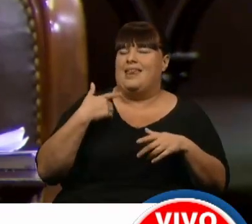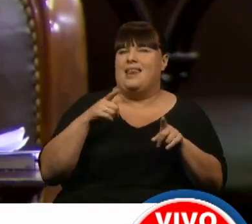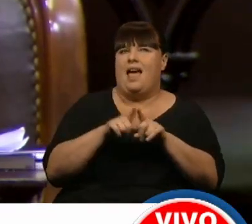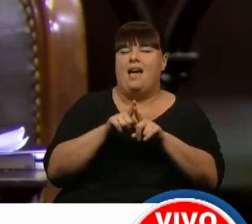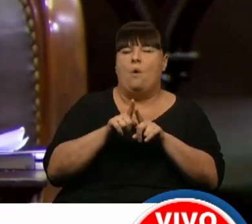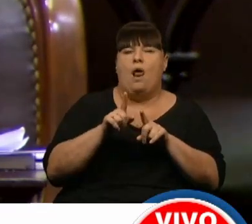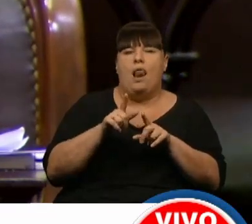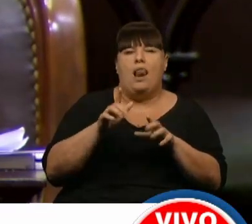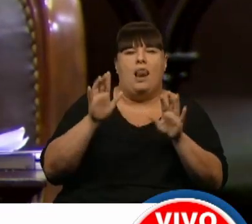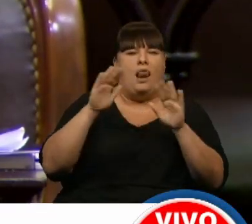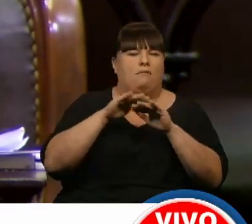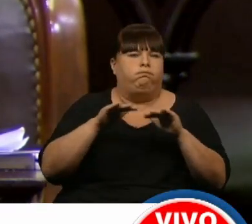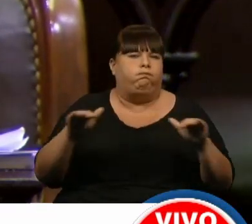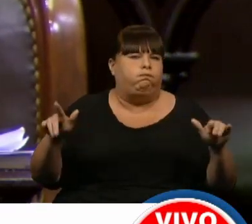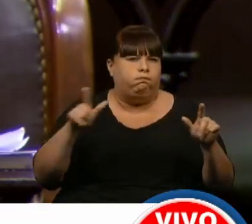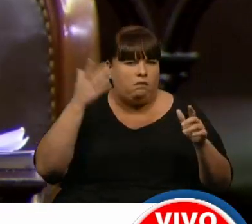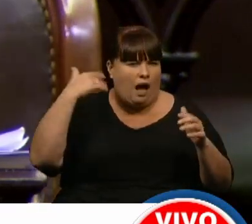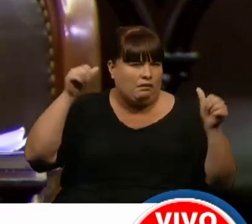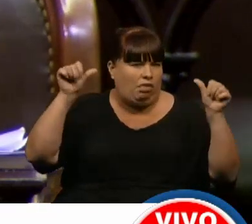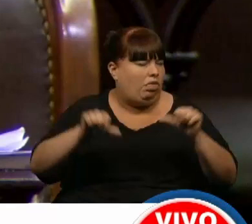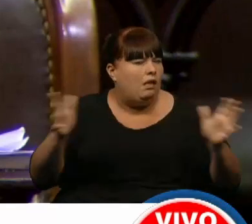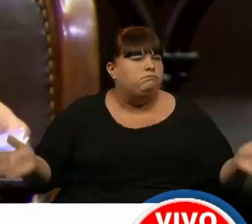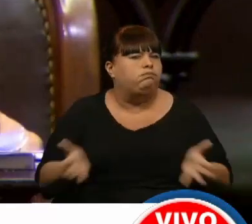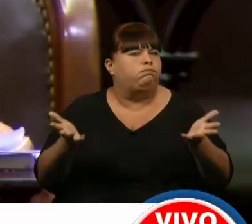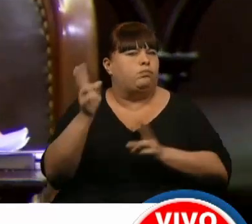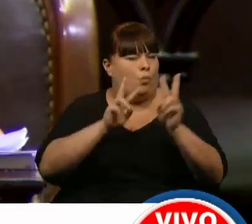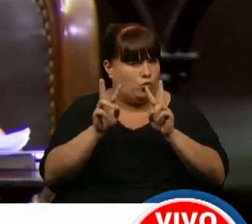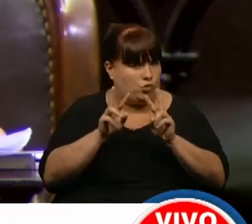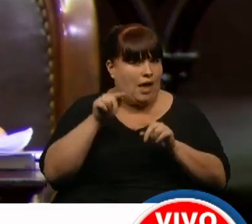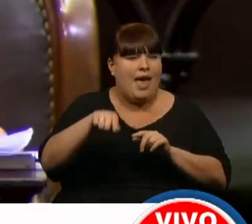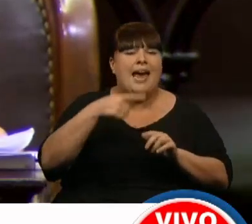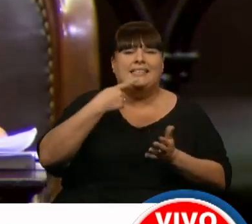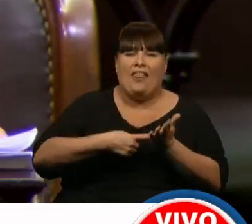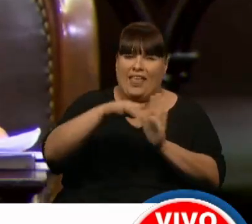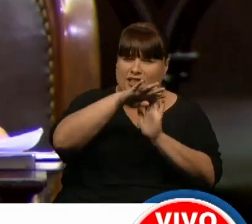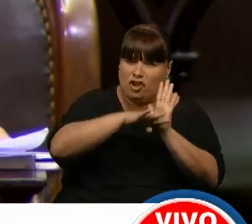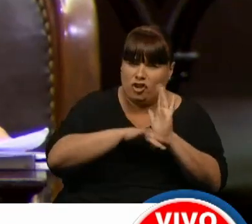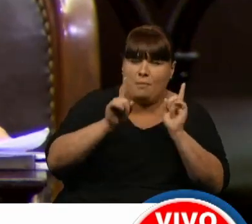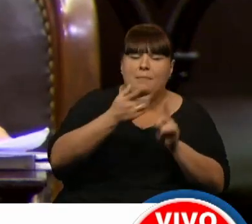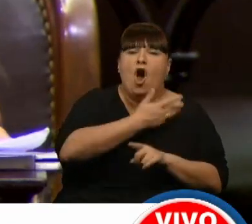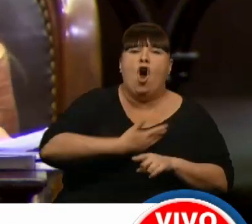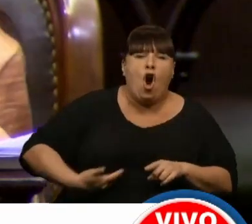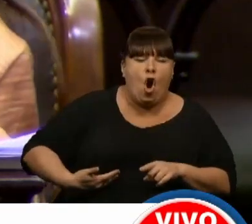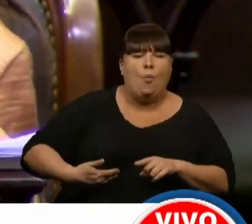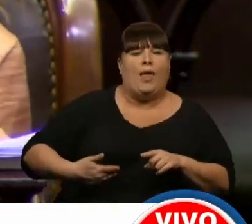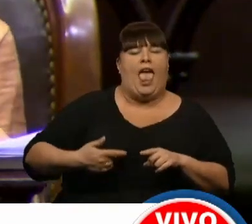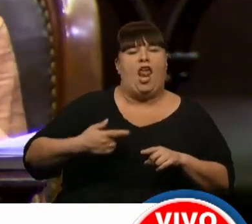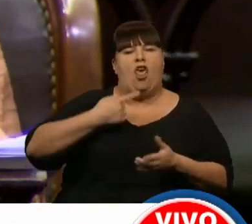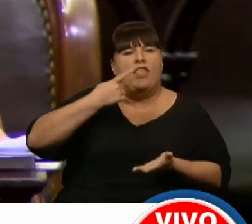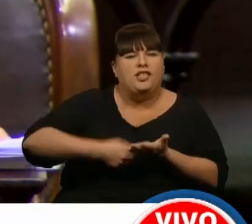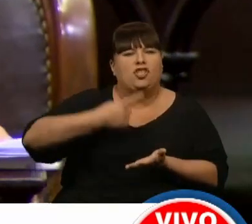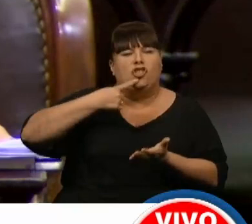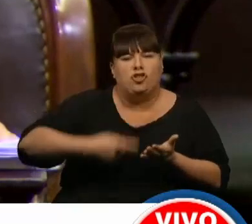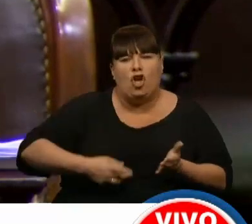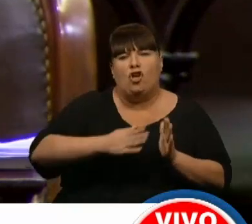la postración en que fue dejado. Y estas medidas fueron las que el gobierno estuvo tomando